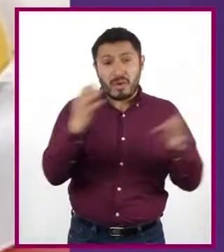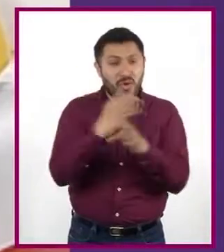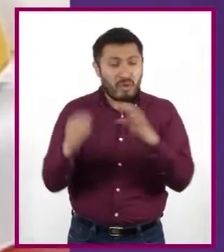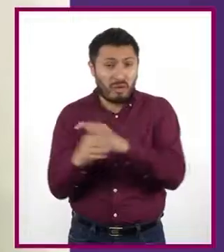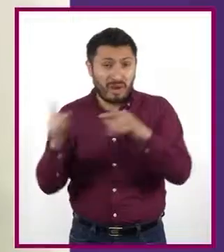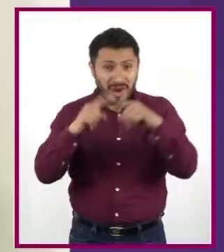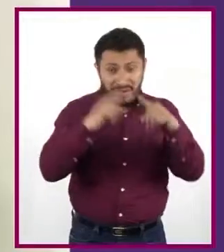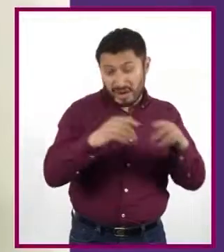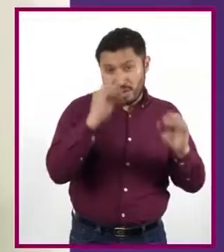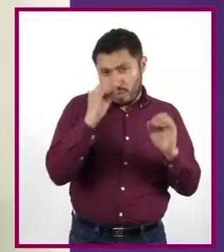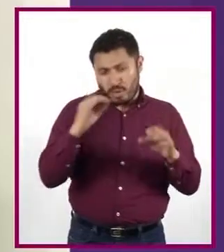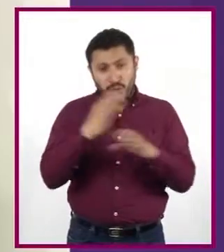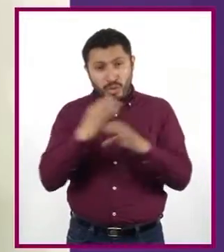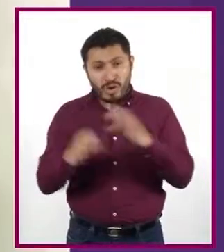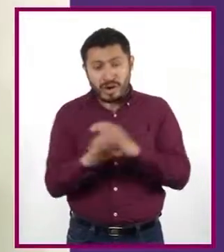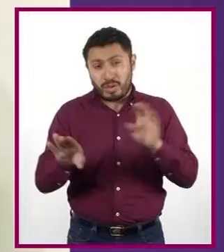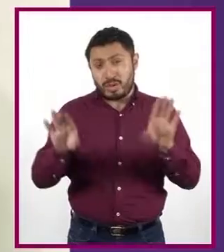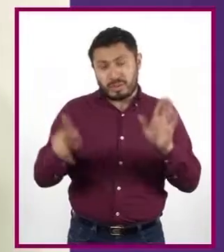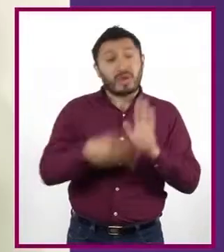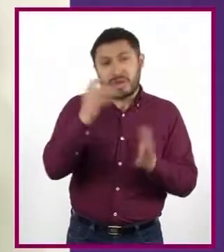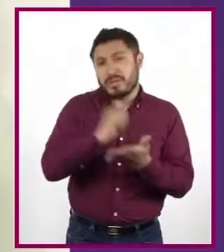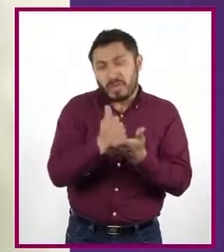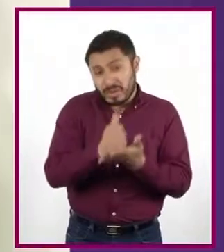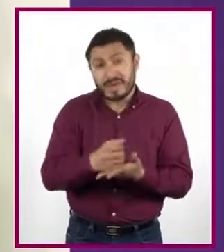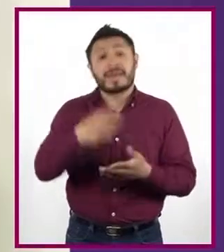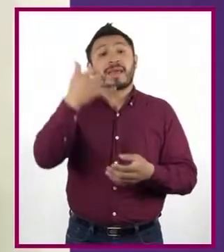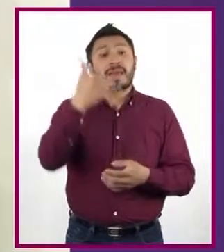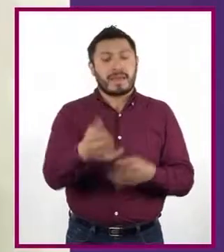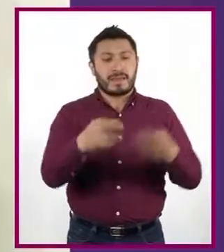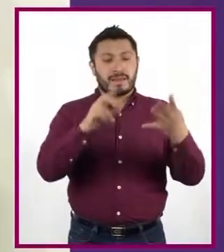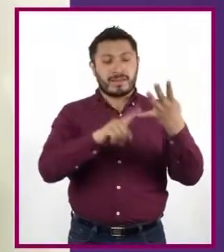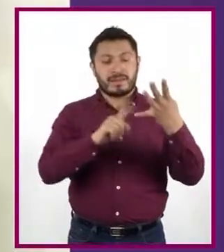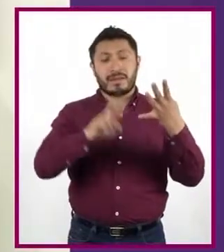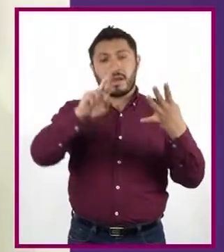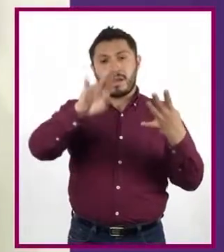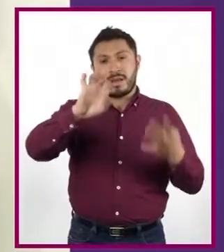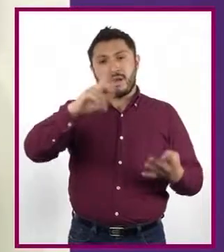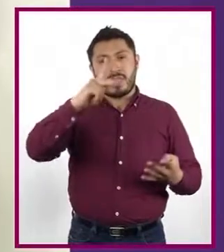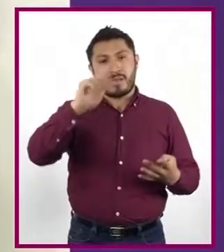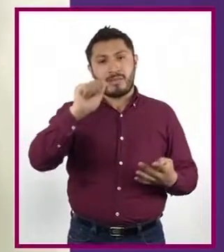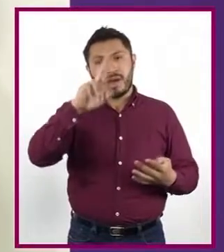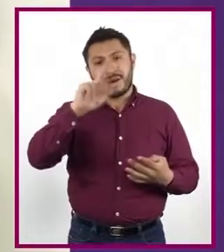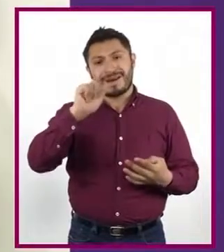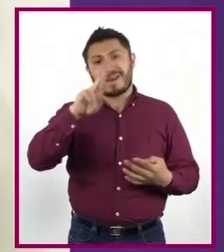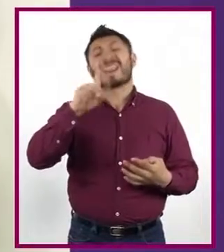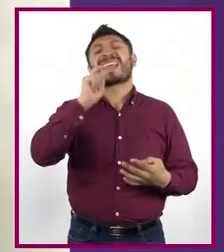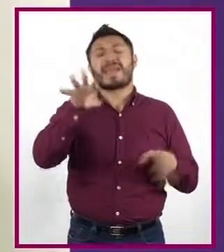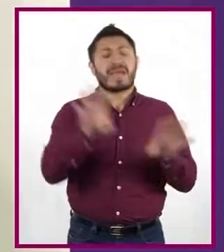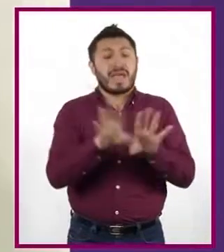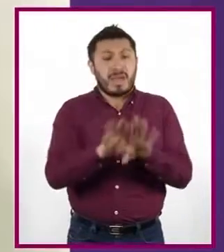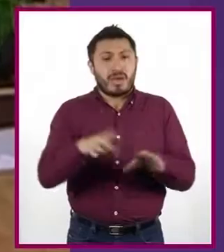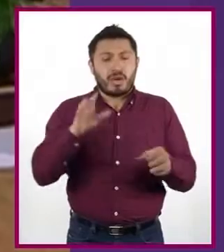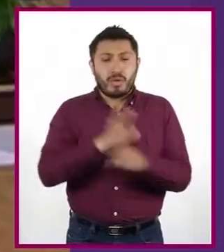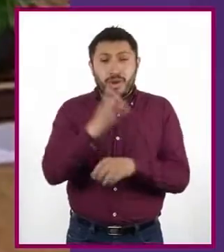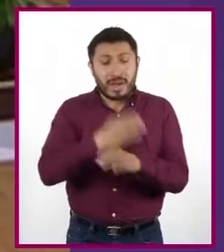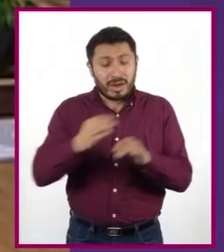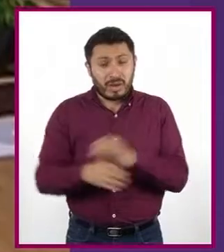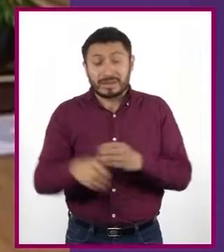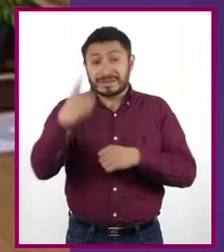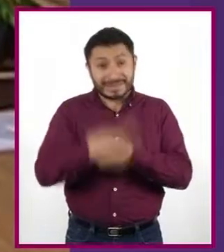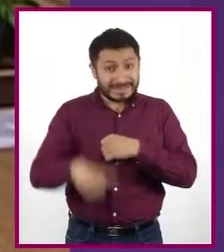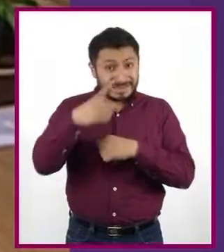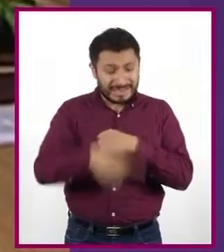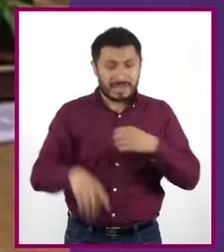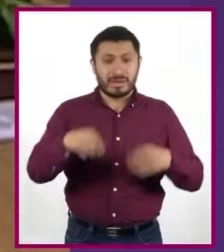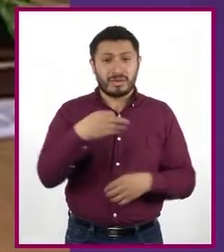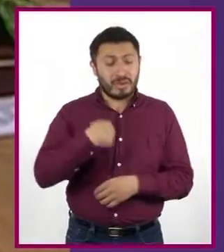también nuevamente usados como botellas. Y reparar. ¿Qué es reparar? Reparar tiene que ver con aquello que se dañó,